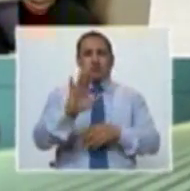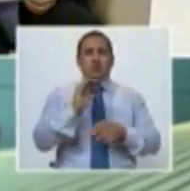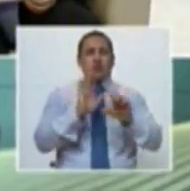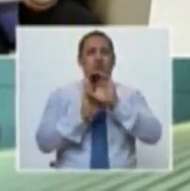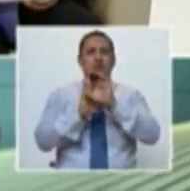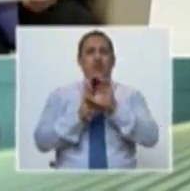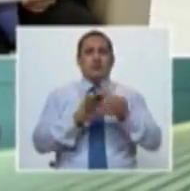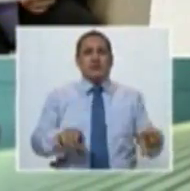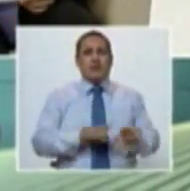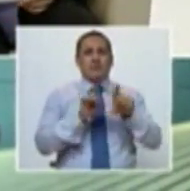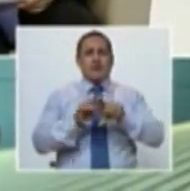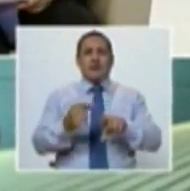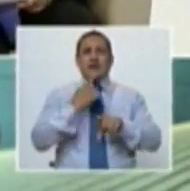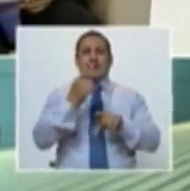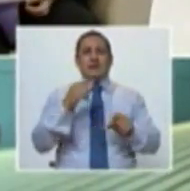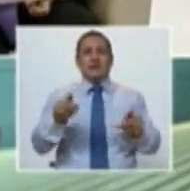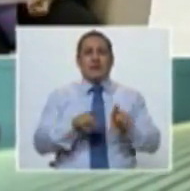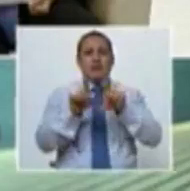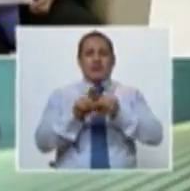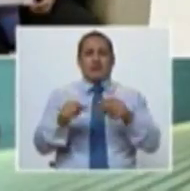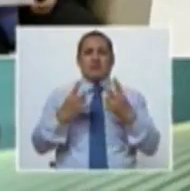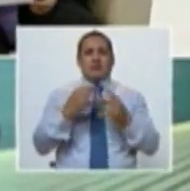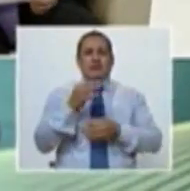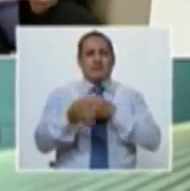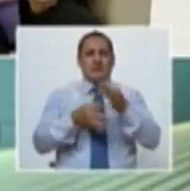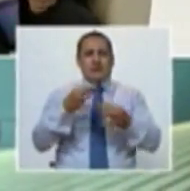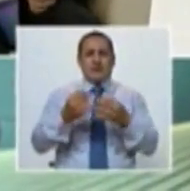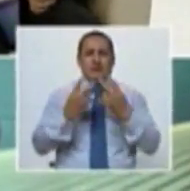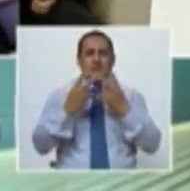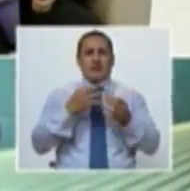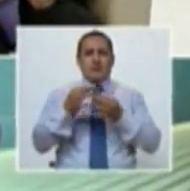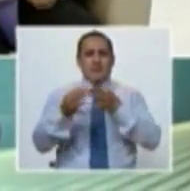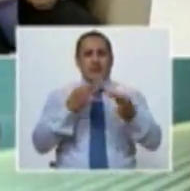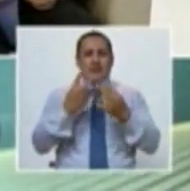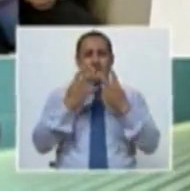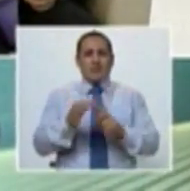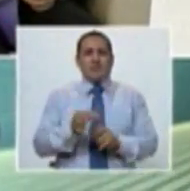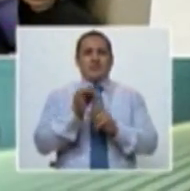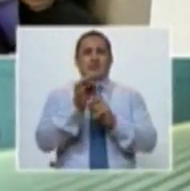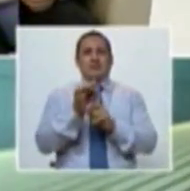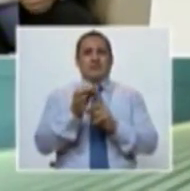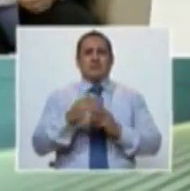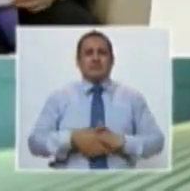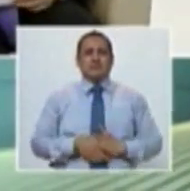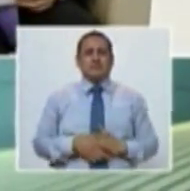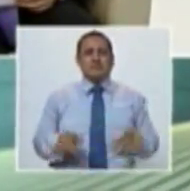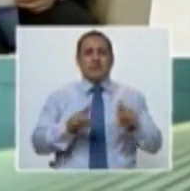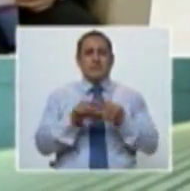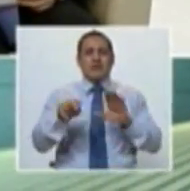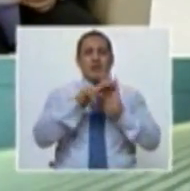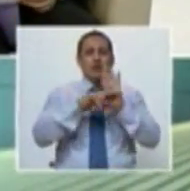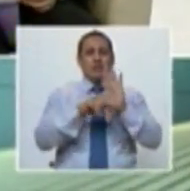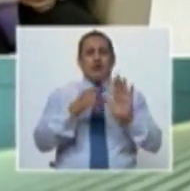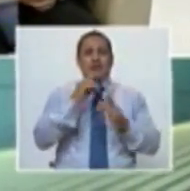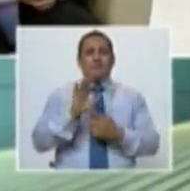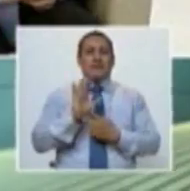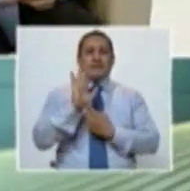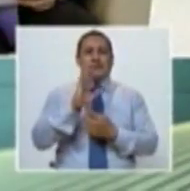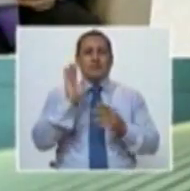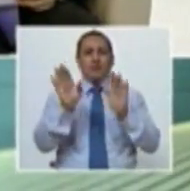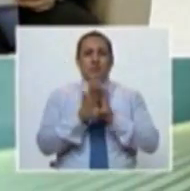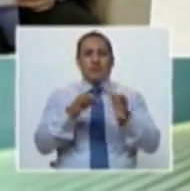constitucionalidad, esta ha sido la única que ha sido declarada inconstitucional precisamente en este extremo. Cuando la norma